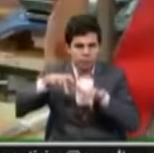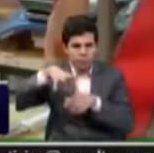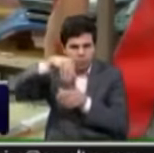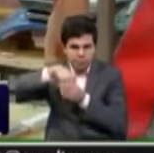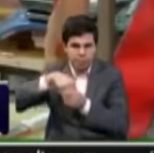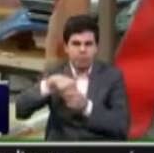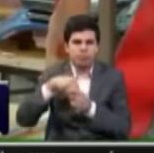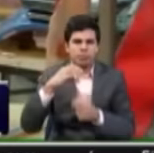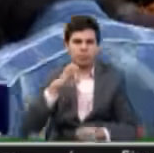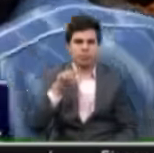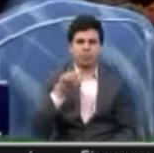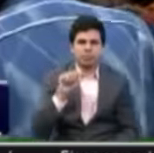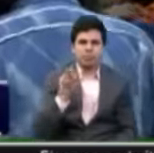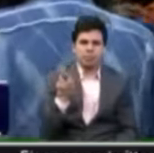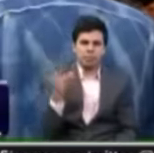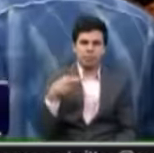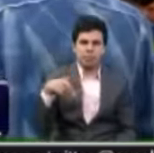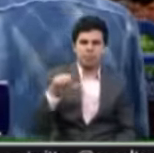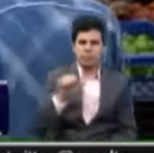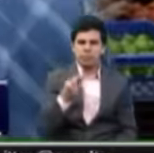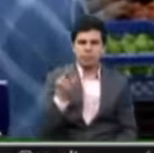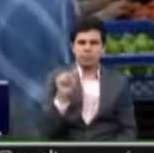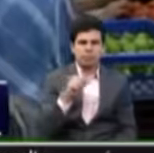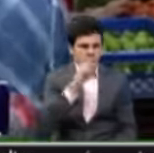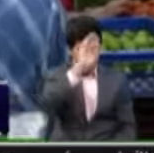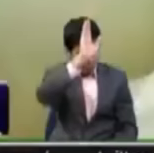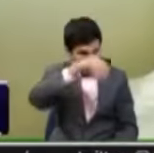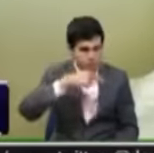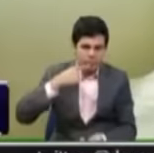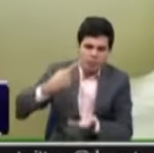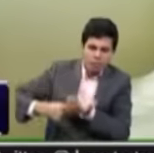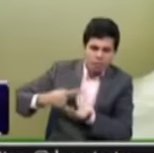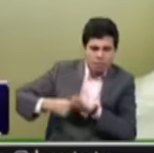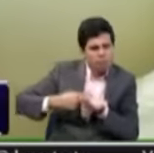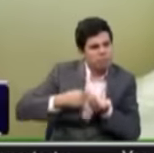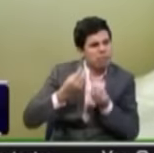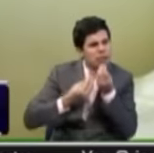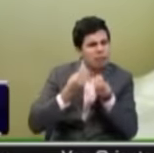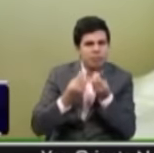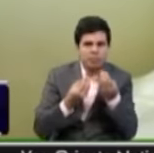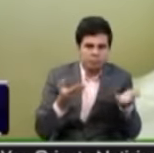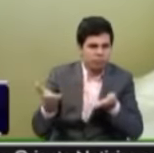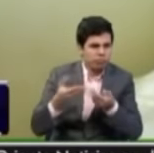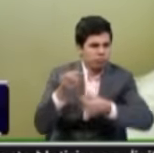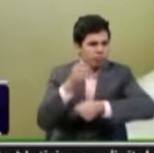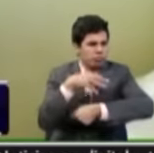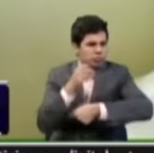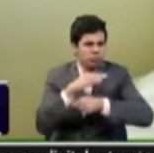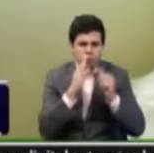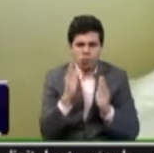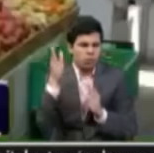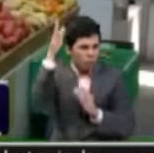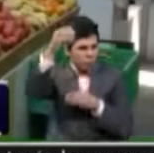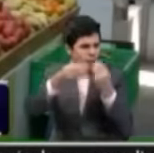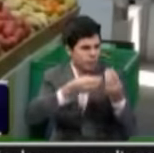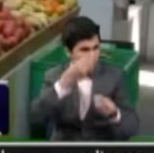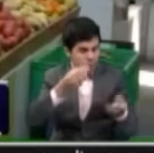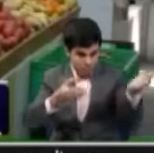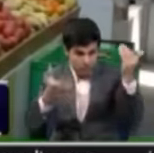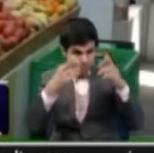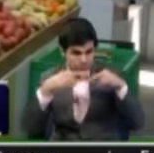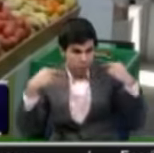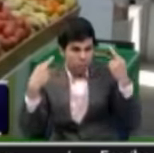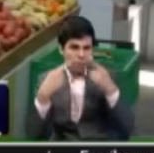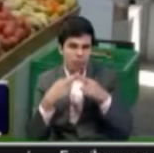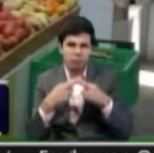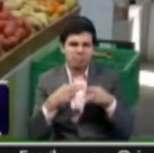Interior, César Parra, para debatir sobre el futuro de los centros de mercado. Sin embargo, según el secretario del Interior,